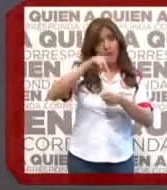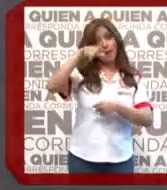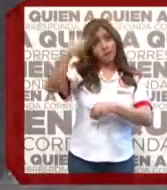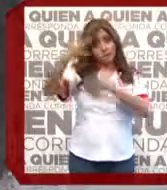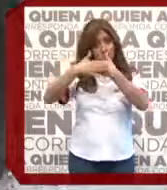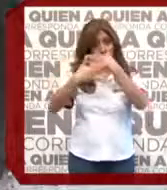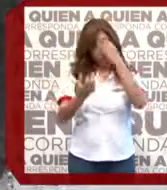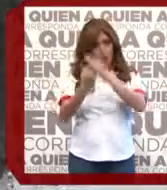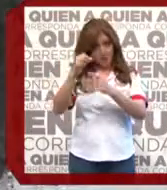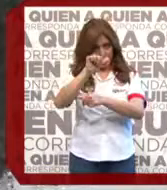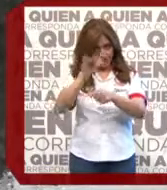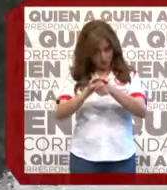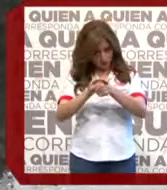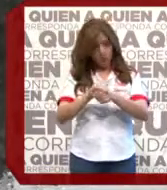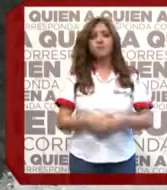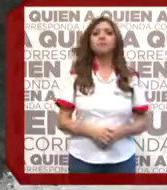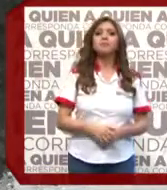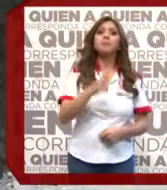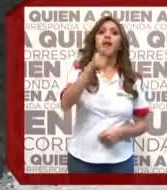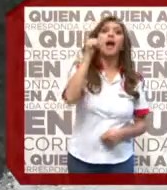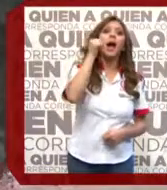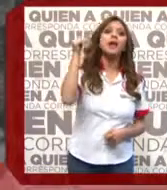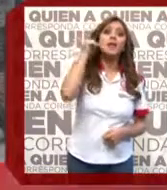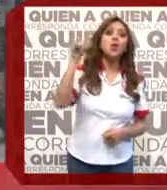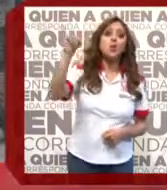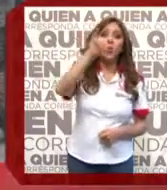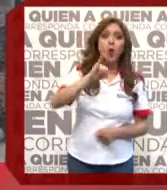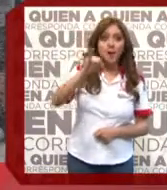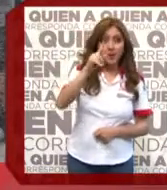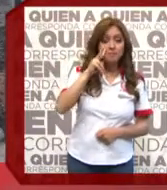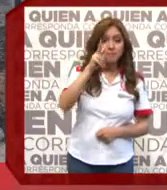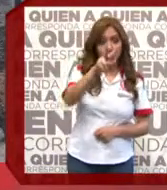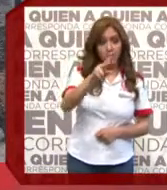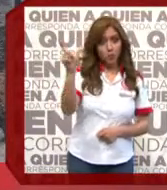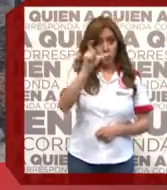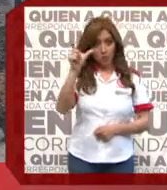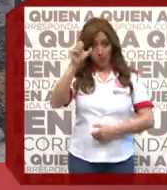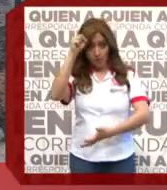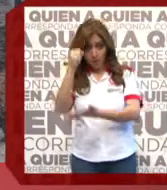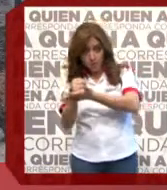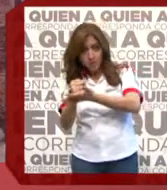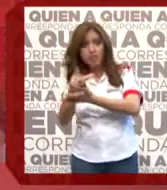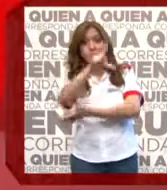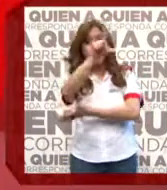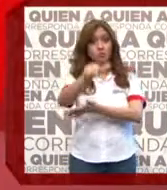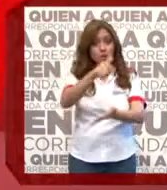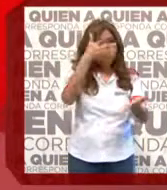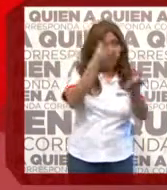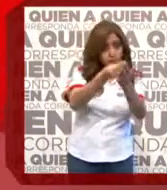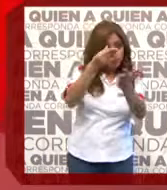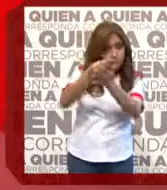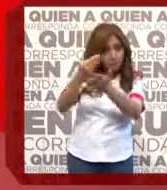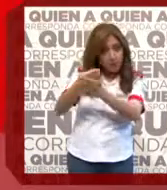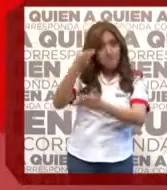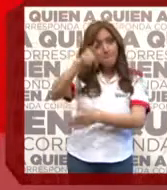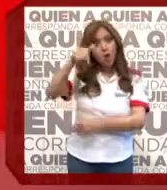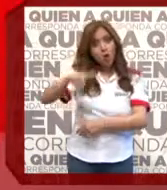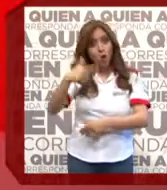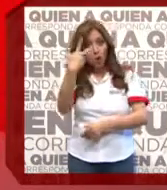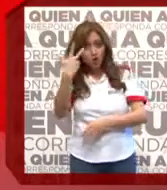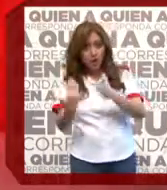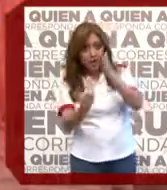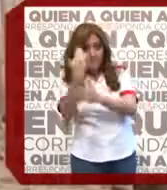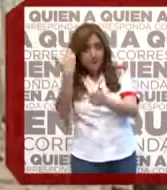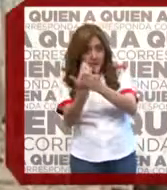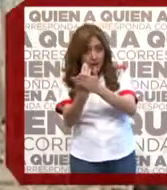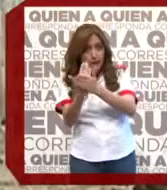próxima administración. Y esto es lo que sucedió ayer jueves. Ayer, después del programa, vinieron a arreglarla, pero ya hoy a las 8 de la mañana, sin